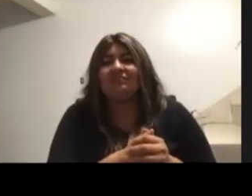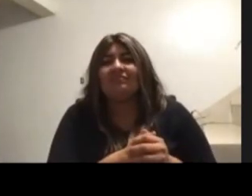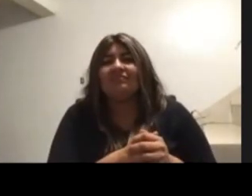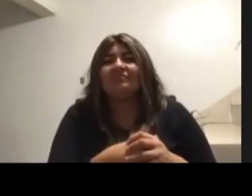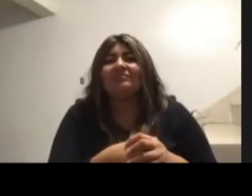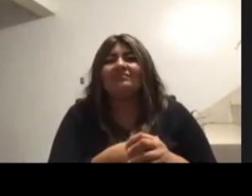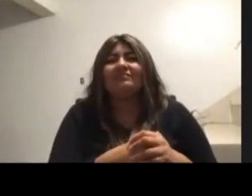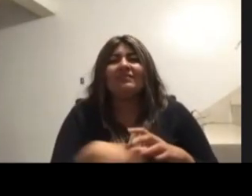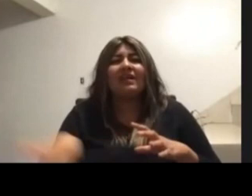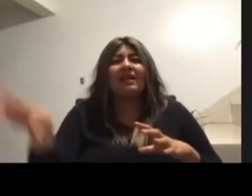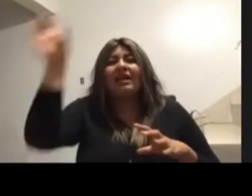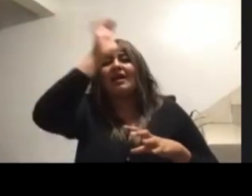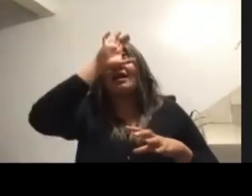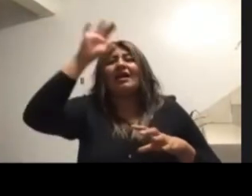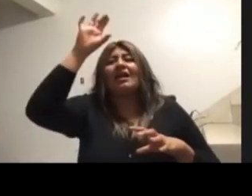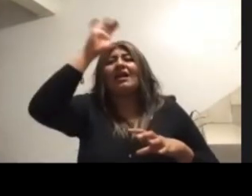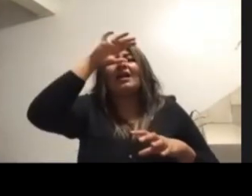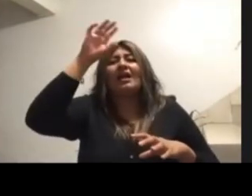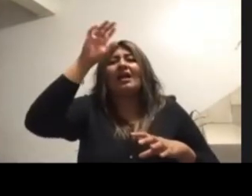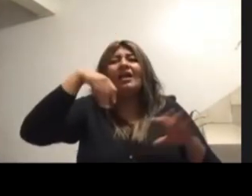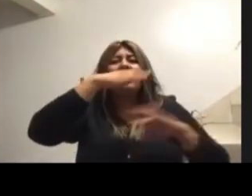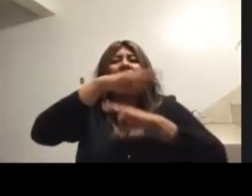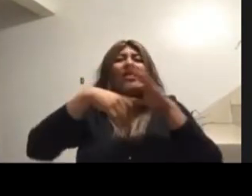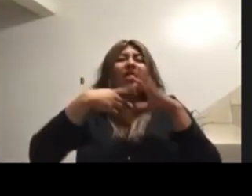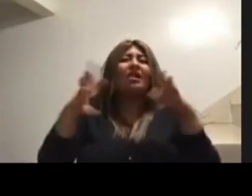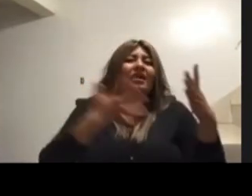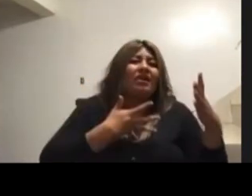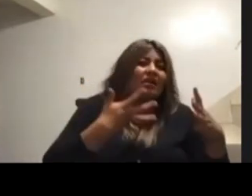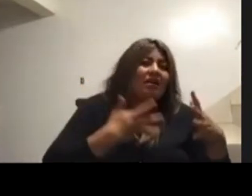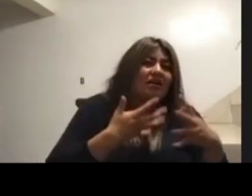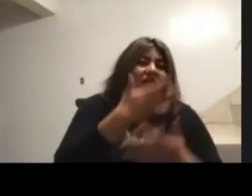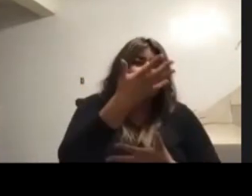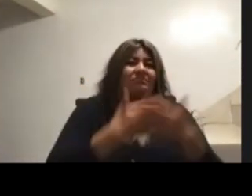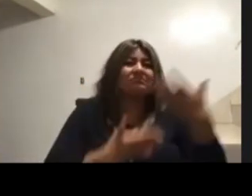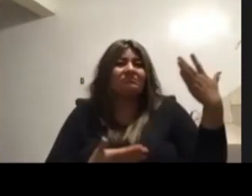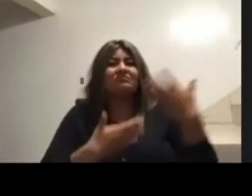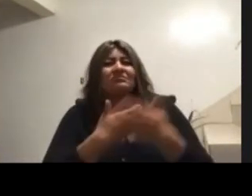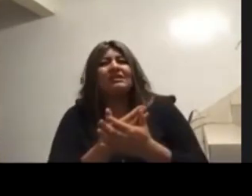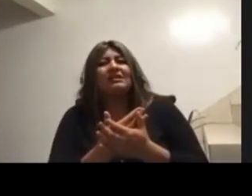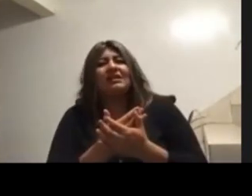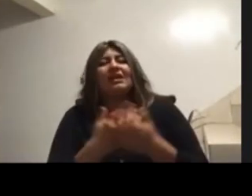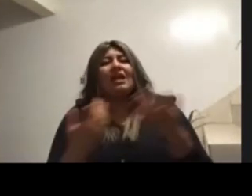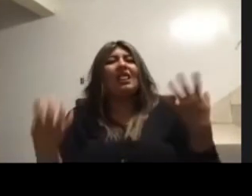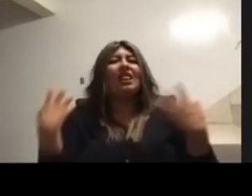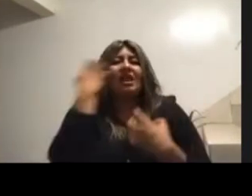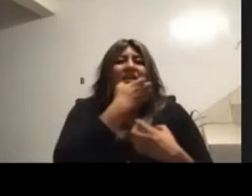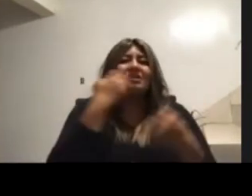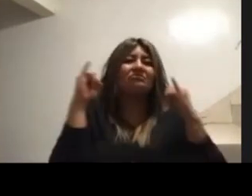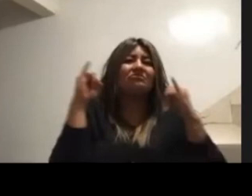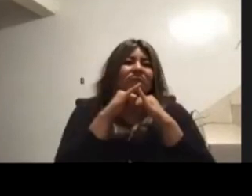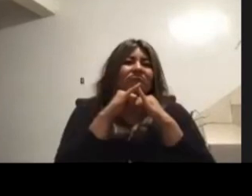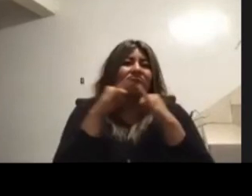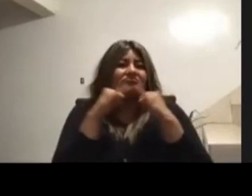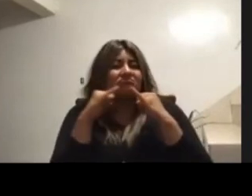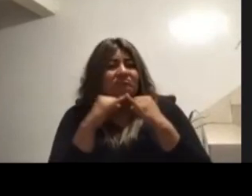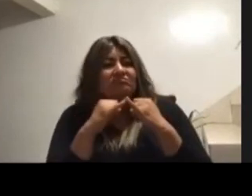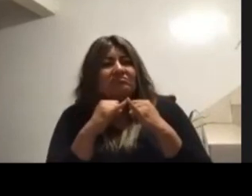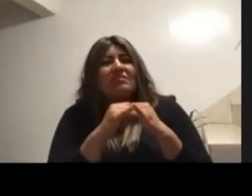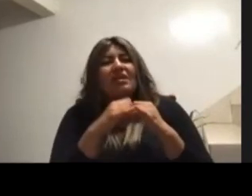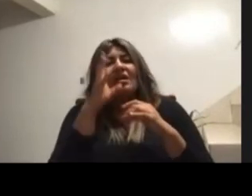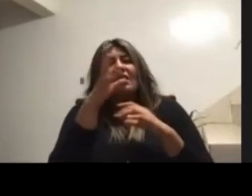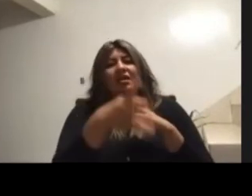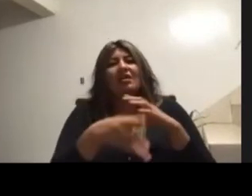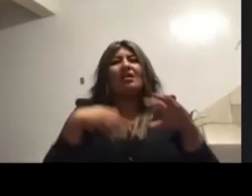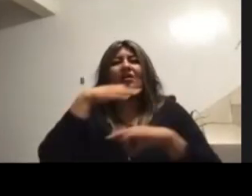inculturada, la tenemos estructural, la tenemos en las instituciones, está un poco en el ADN de la